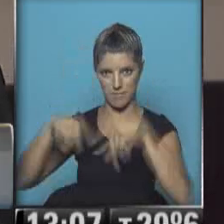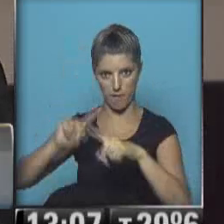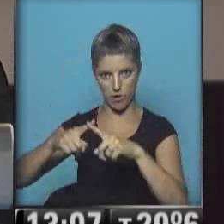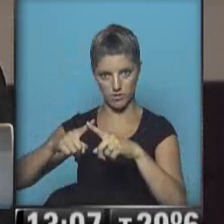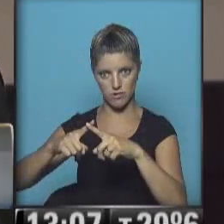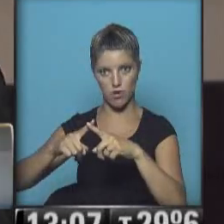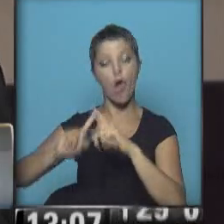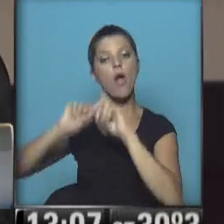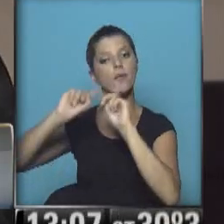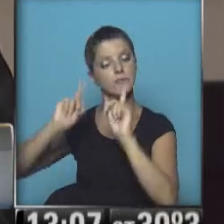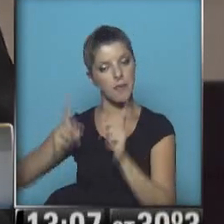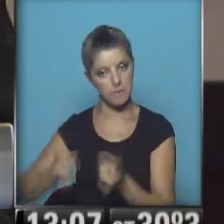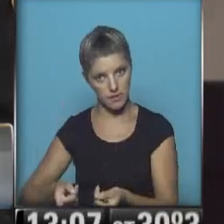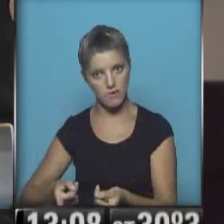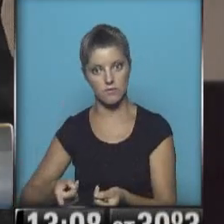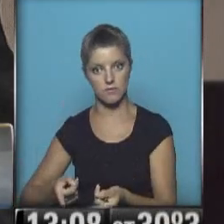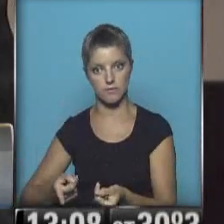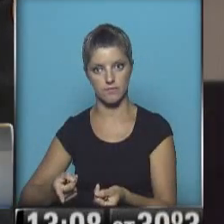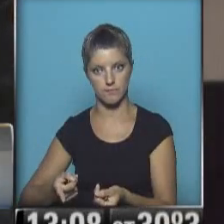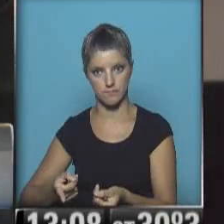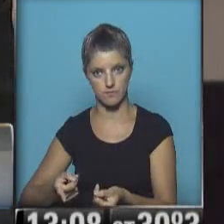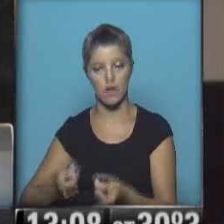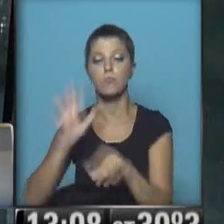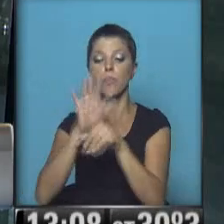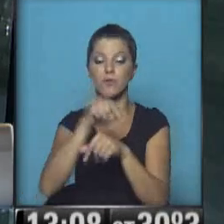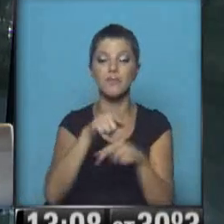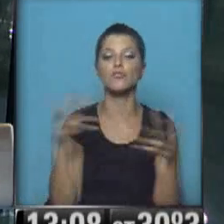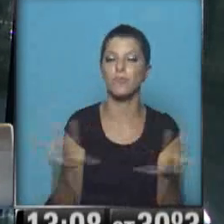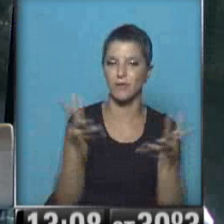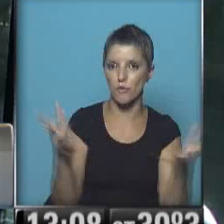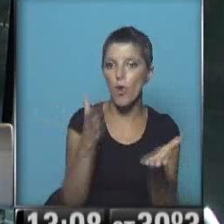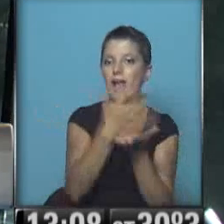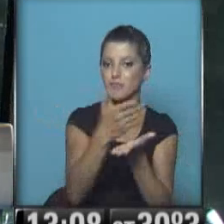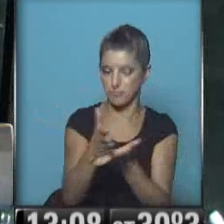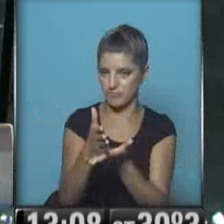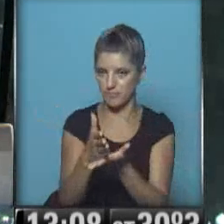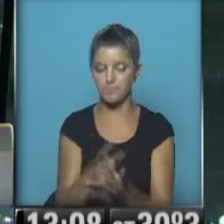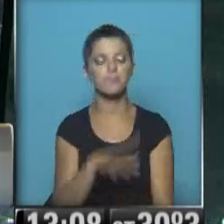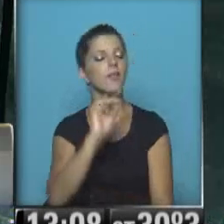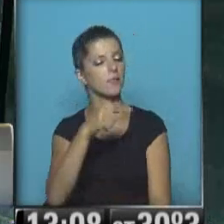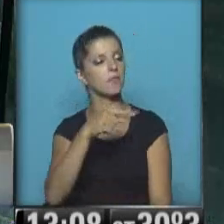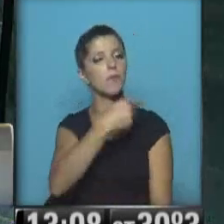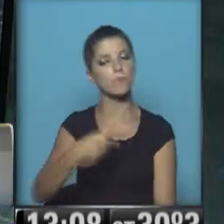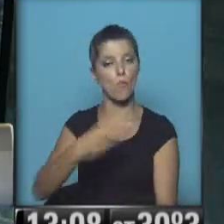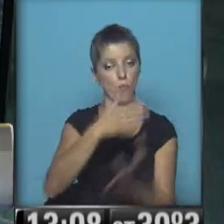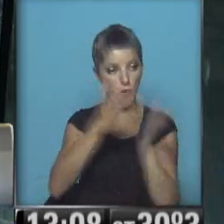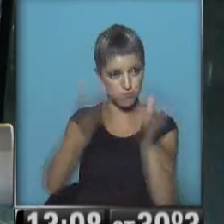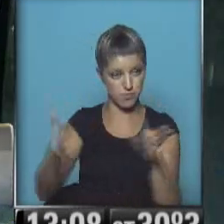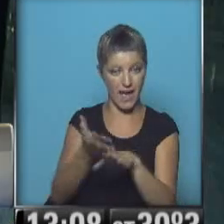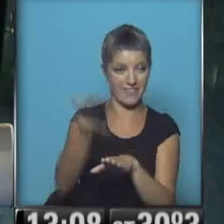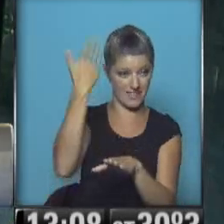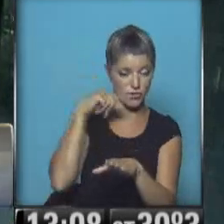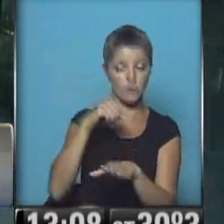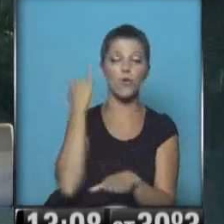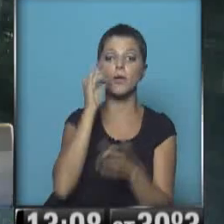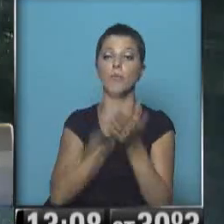está abriendo esta otra grieta, ¿no? Sí, hablábamos en el bloque pasado de Amanecer Dorado, que es este